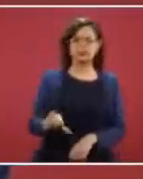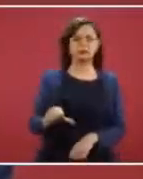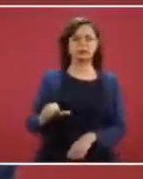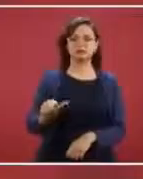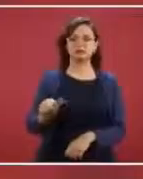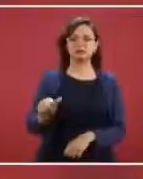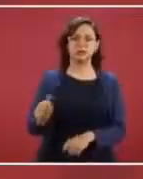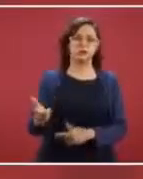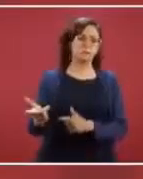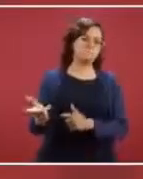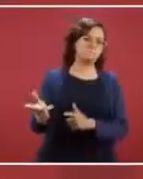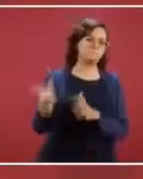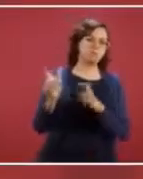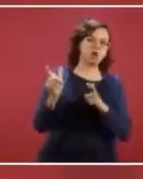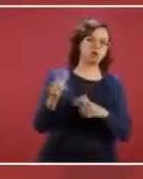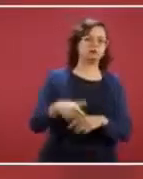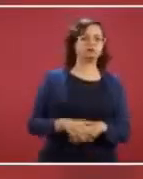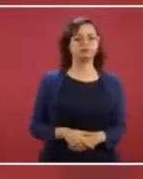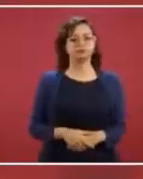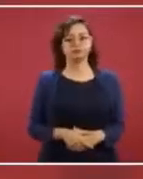lo pase por las armas